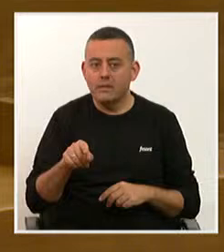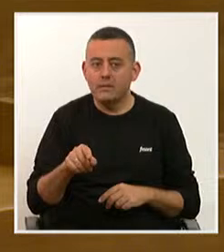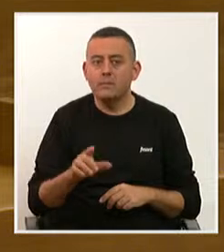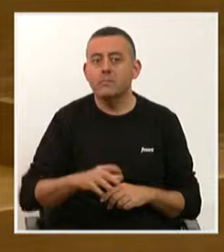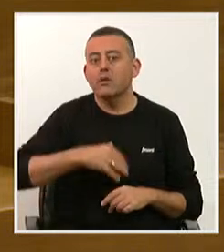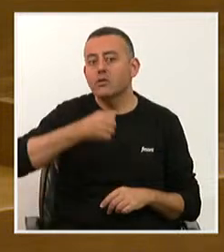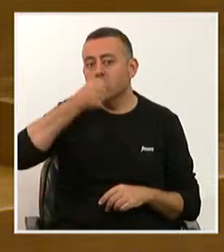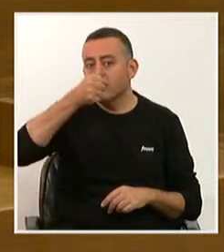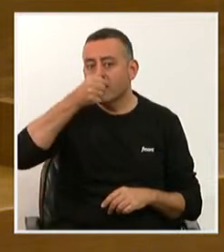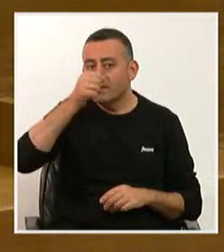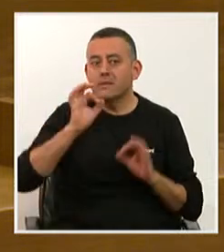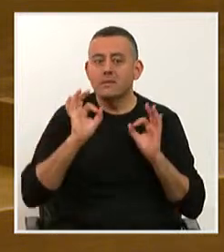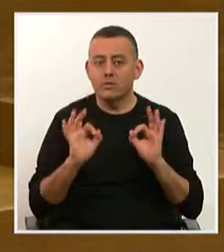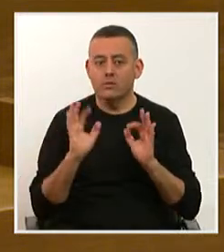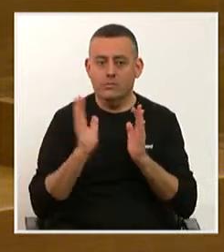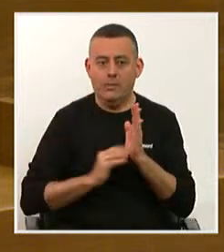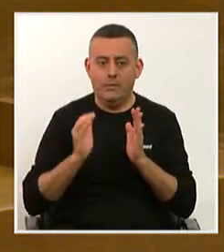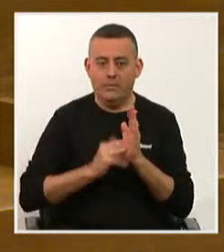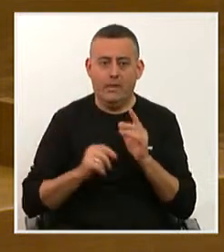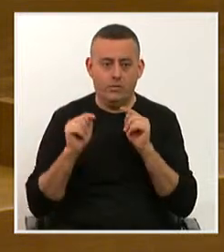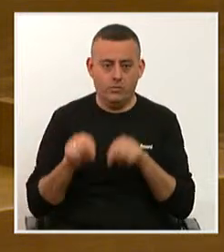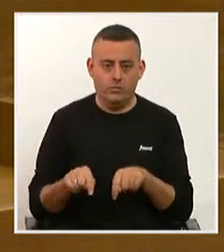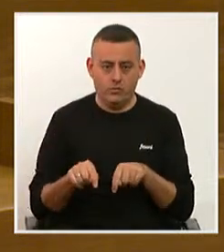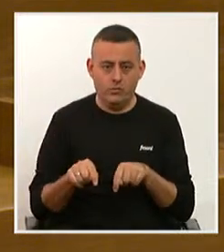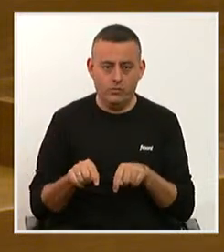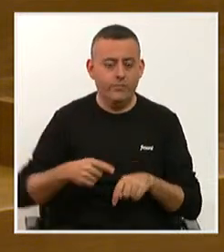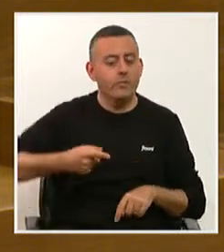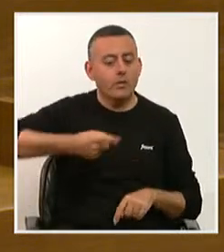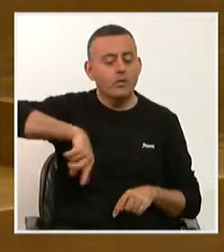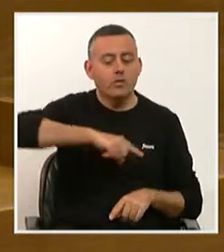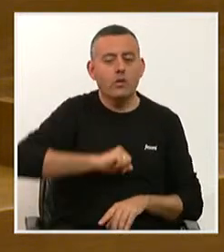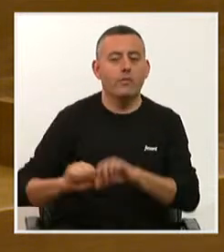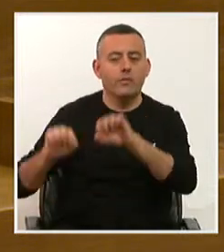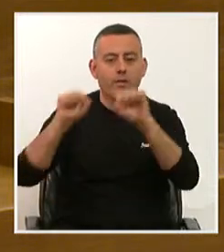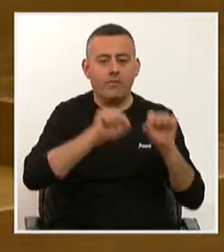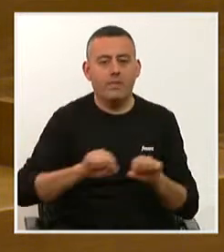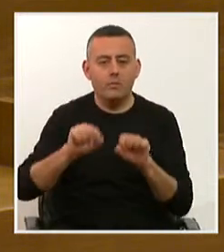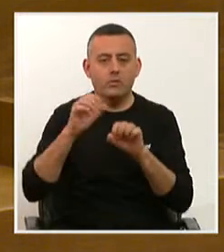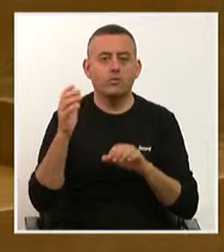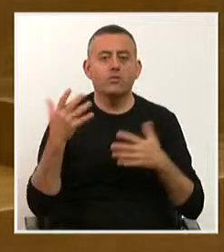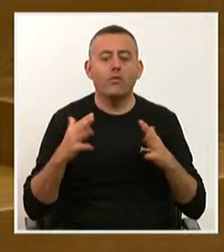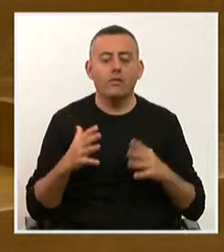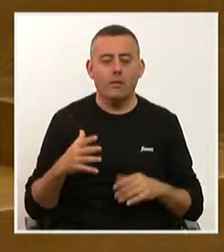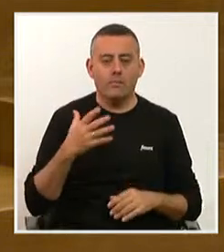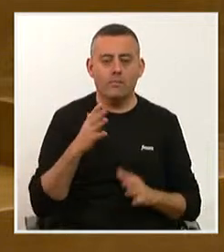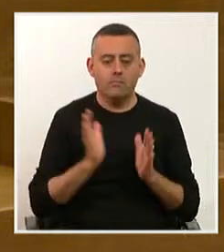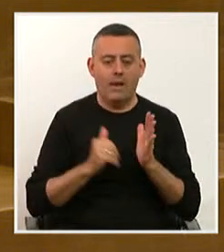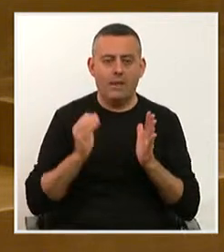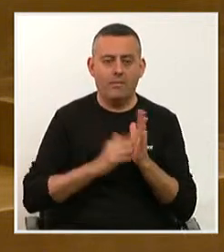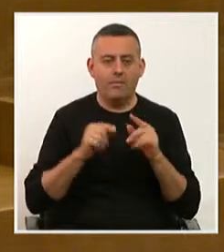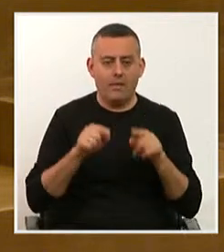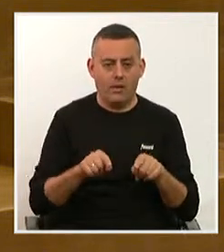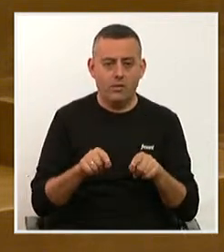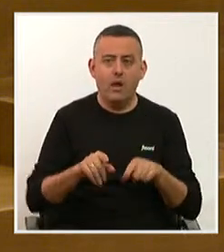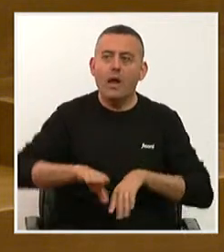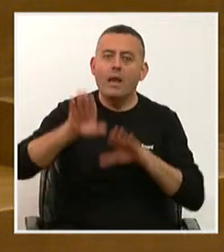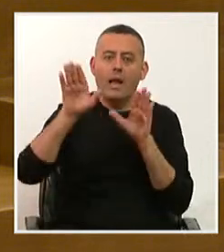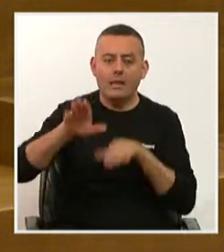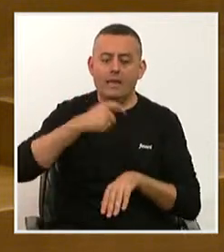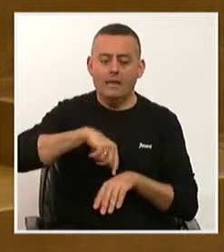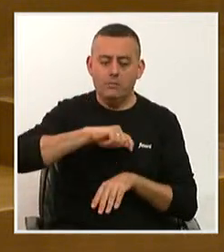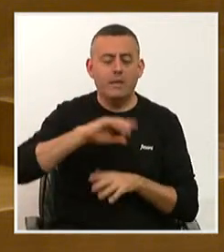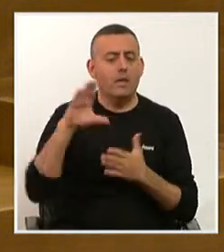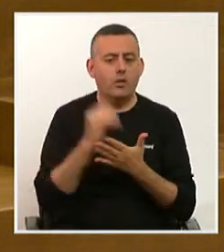socialistes valencian y Def interos de valenci y valencian en España y pero